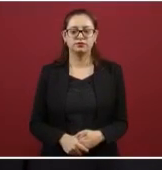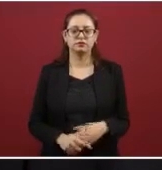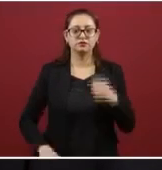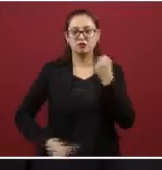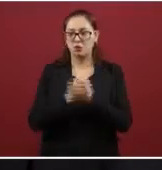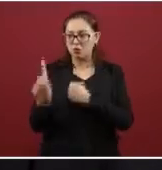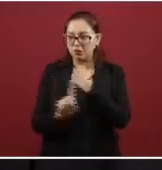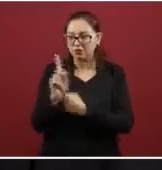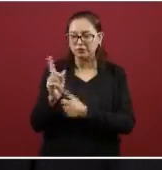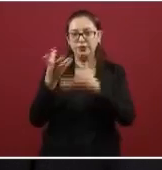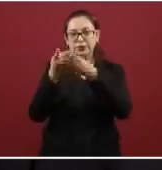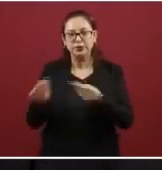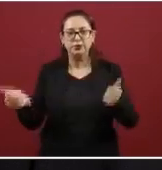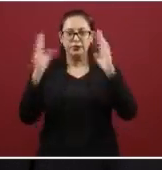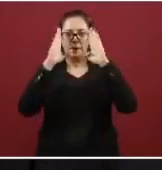en los conflictos.